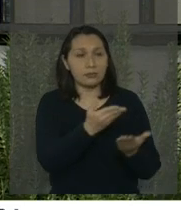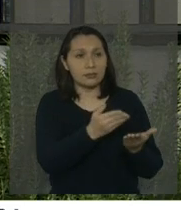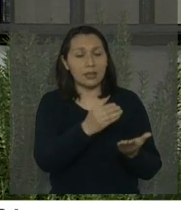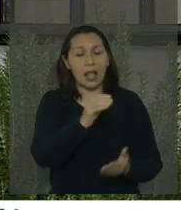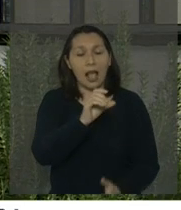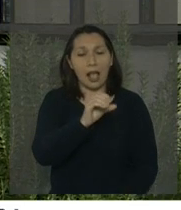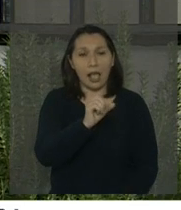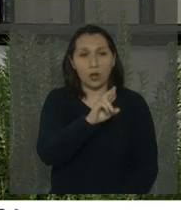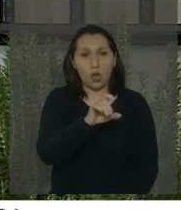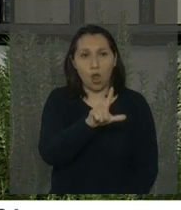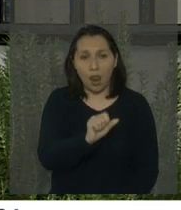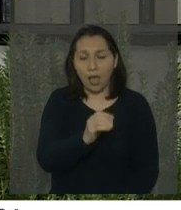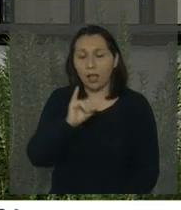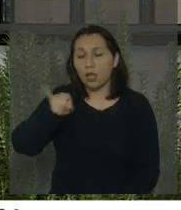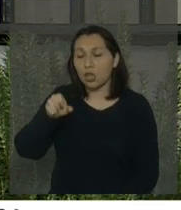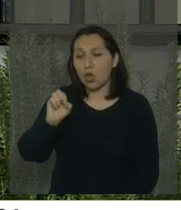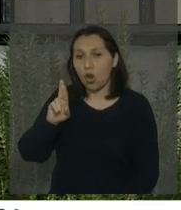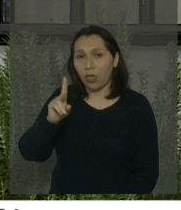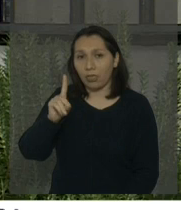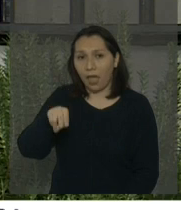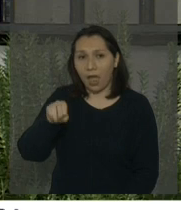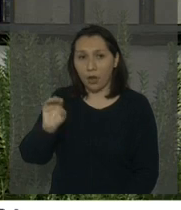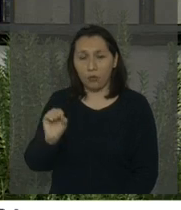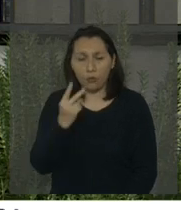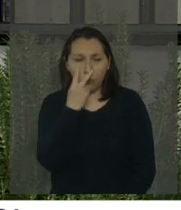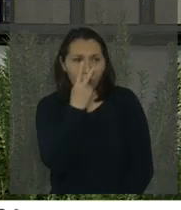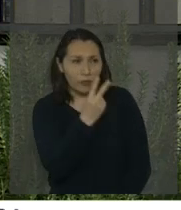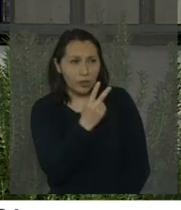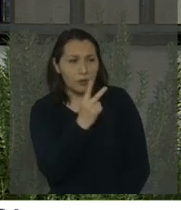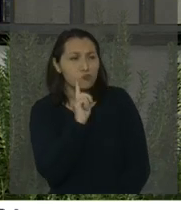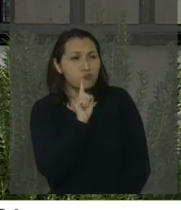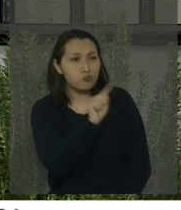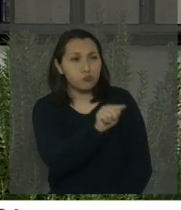Cariola, a Giordano, veo